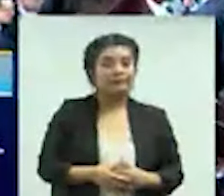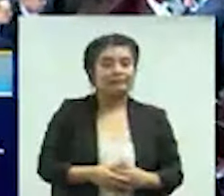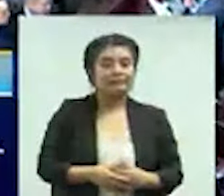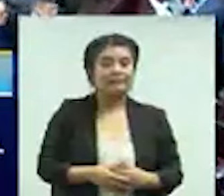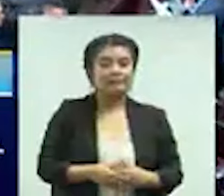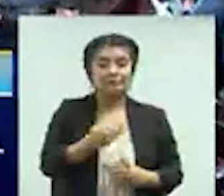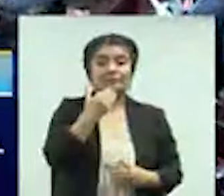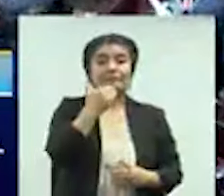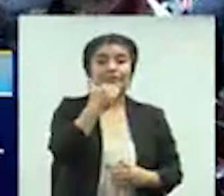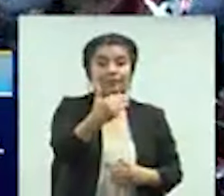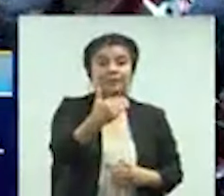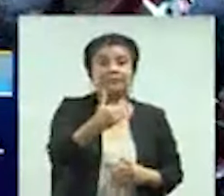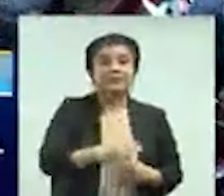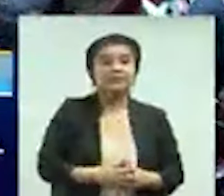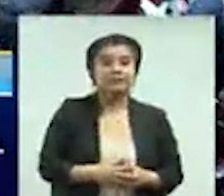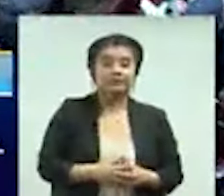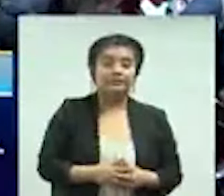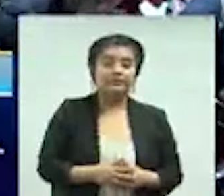Gracias.